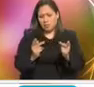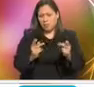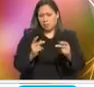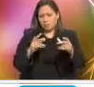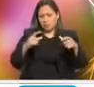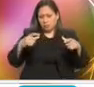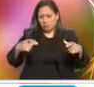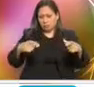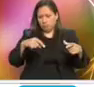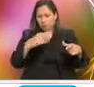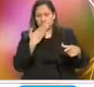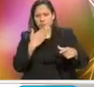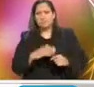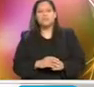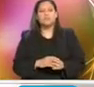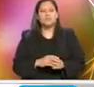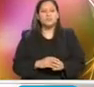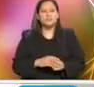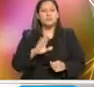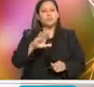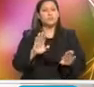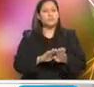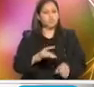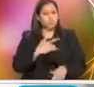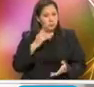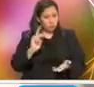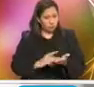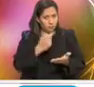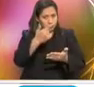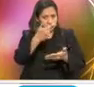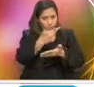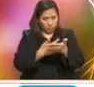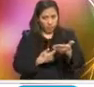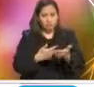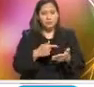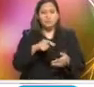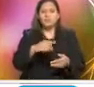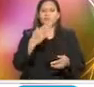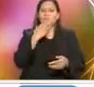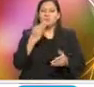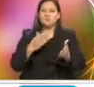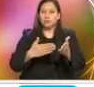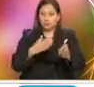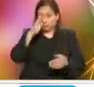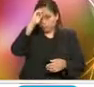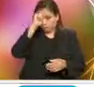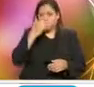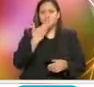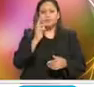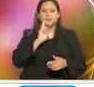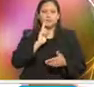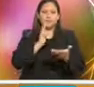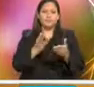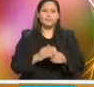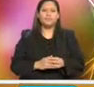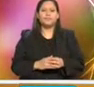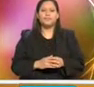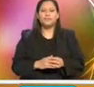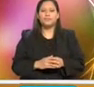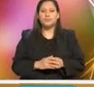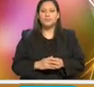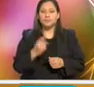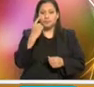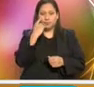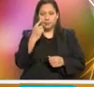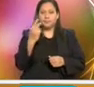no como guarnición, pues queda muy bien. Muy bien. Oye, si te parece, vamos a ver de nuevo los ingredientes para hacer esta deliciosa receta. Órale, ¿Cómo ves? perfecto, vamos. Sí. Préstame